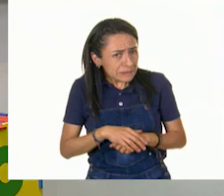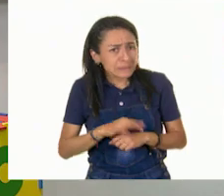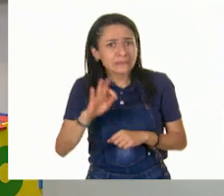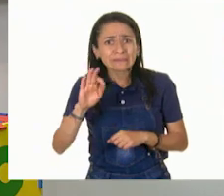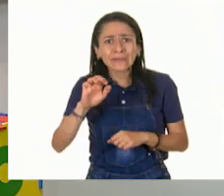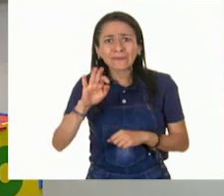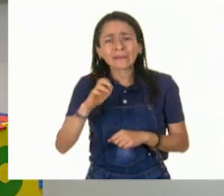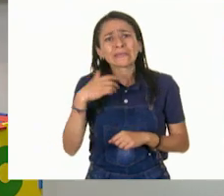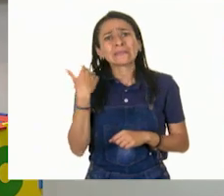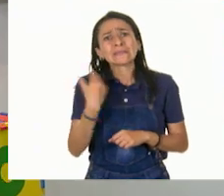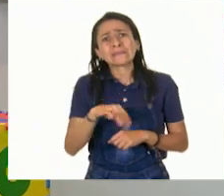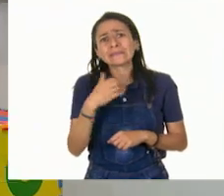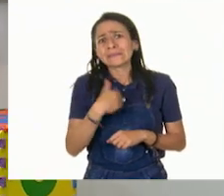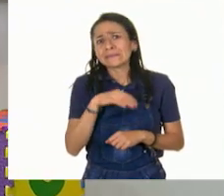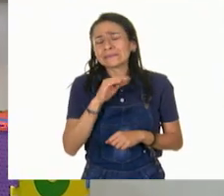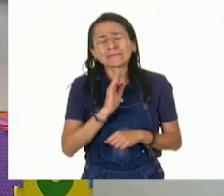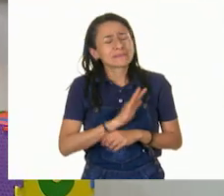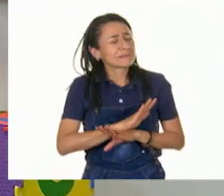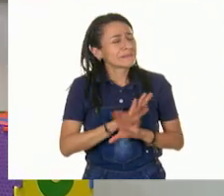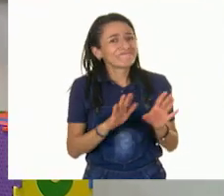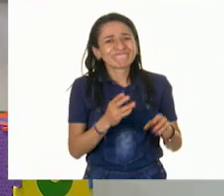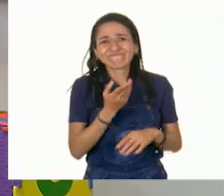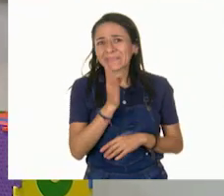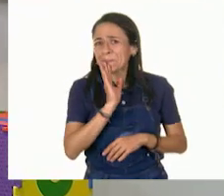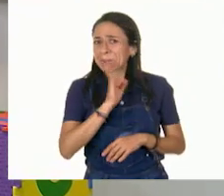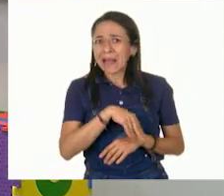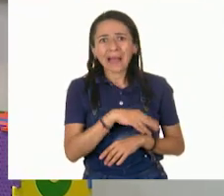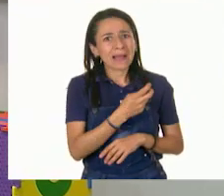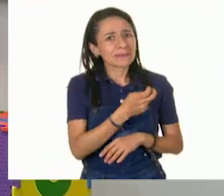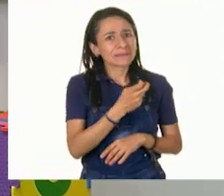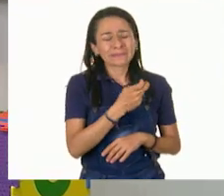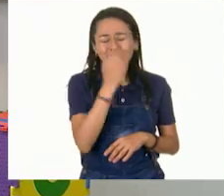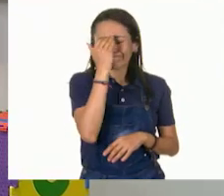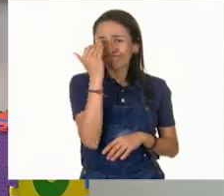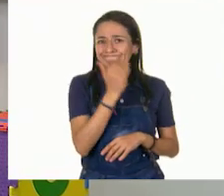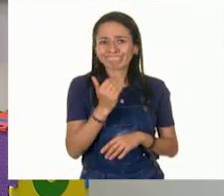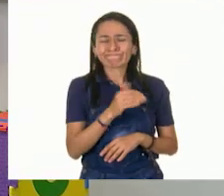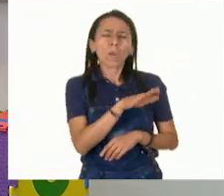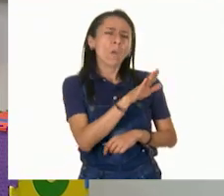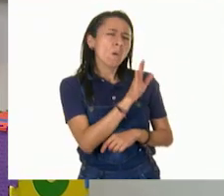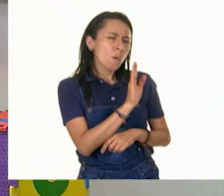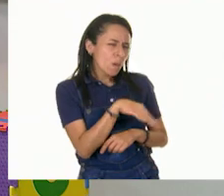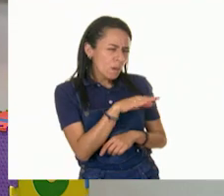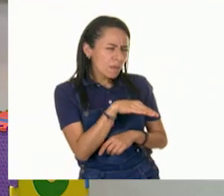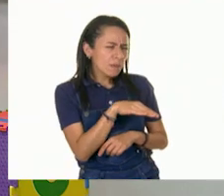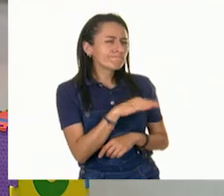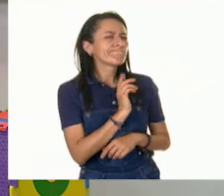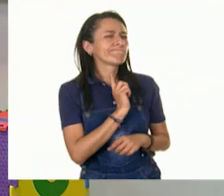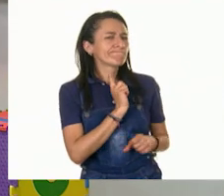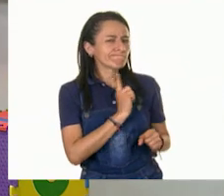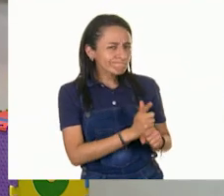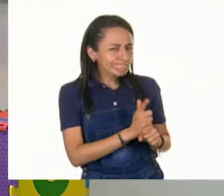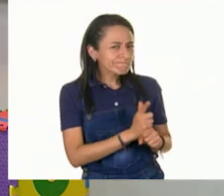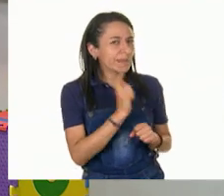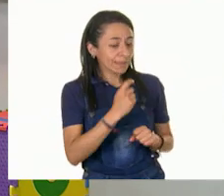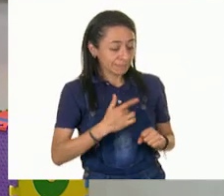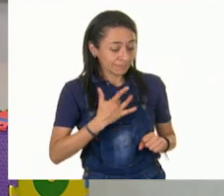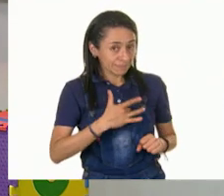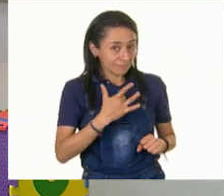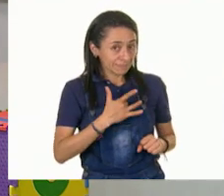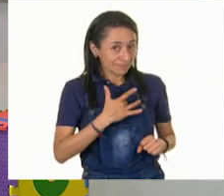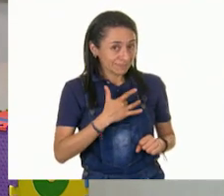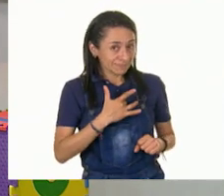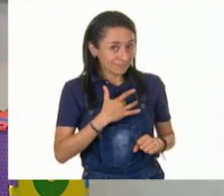terrible. Bueno, pero a ver, entonces estamos llegando a algo muy importante. La alegría la tenemos que regular.